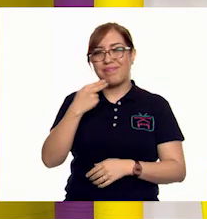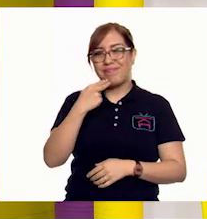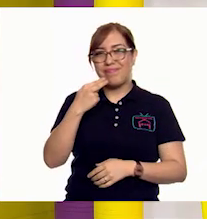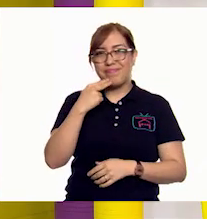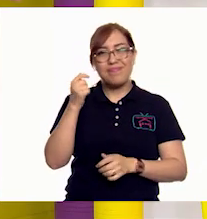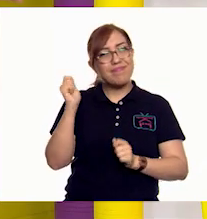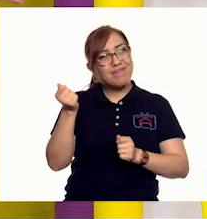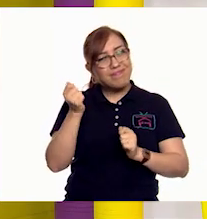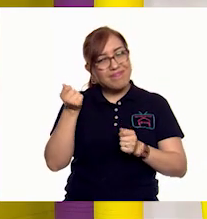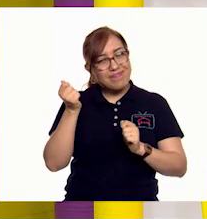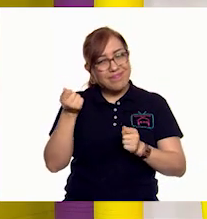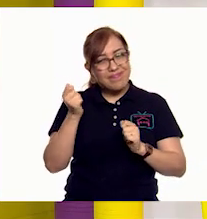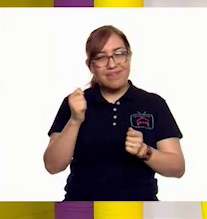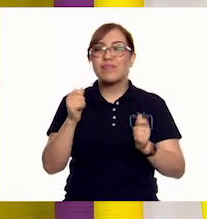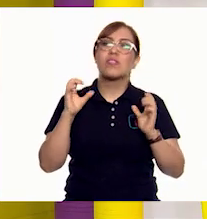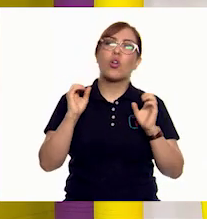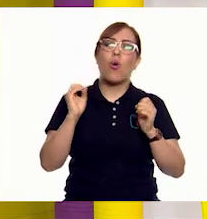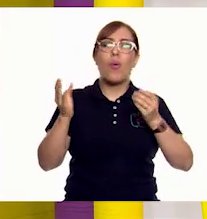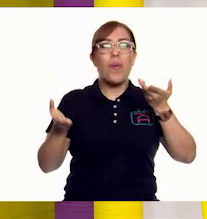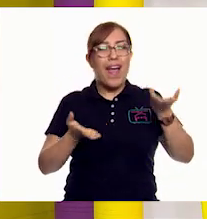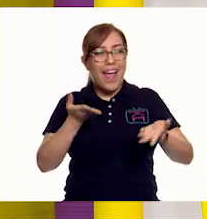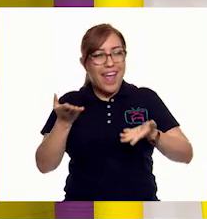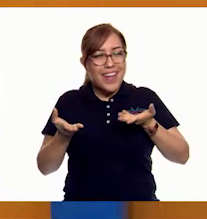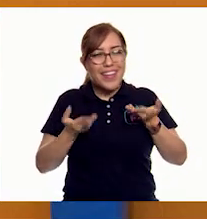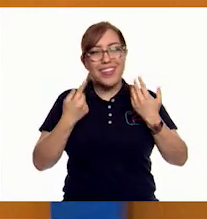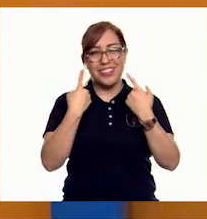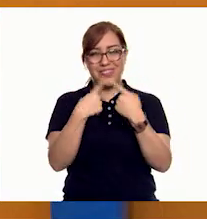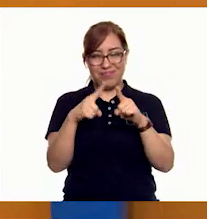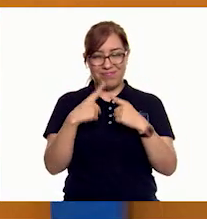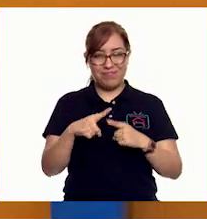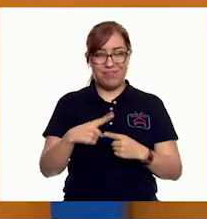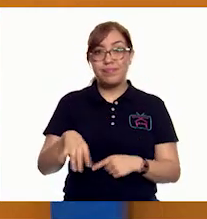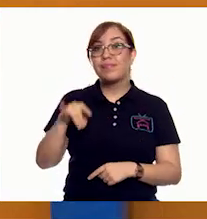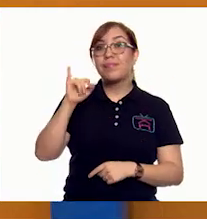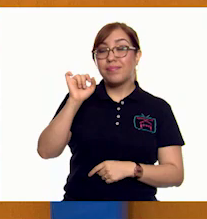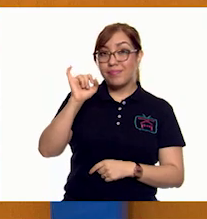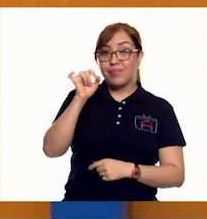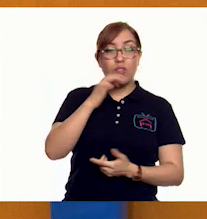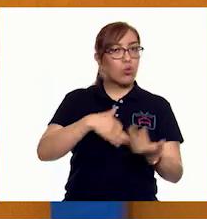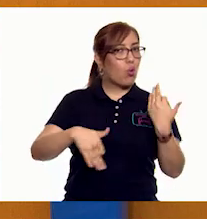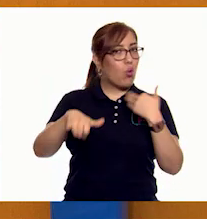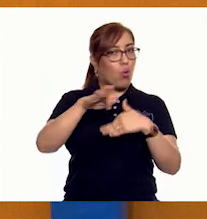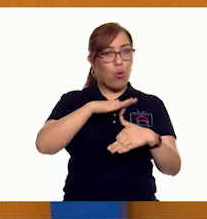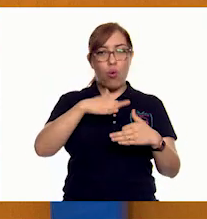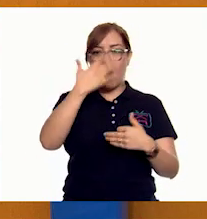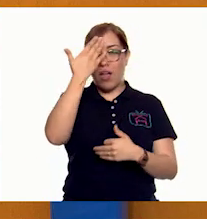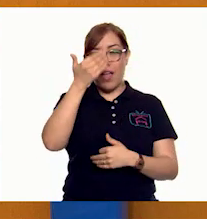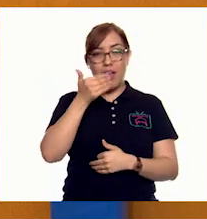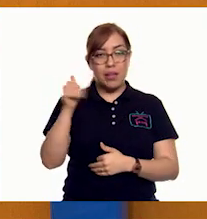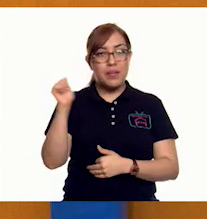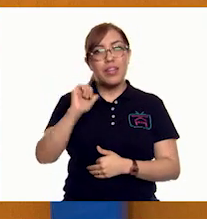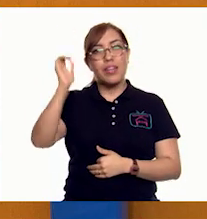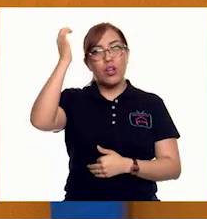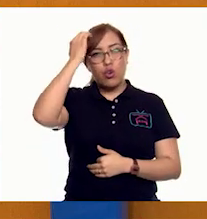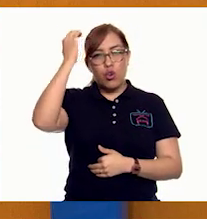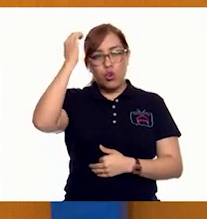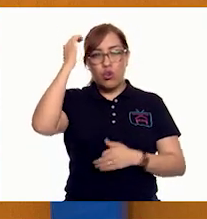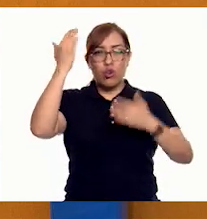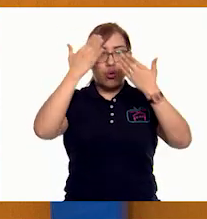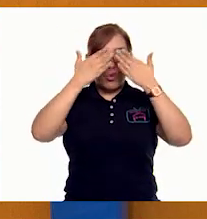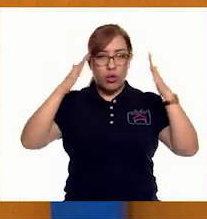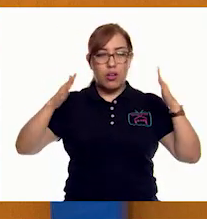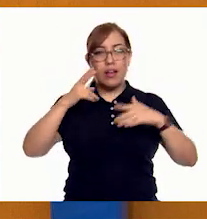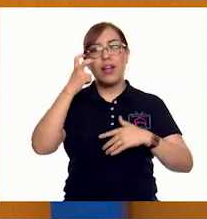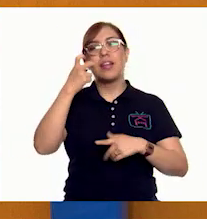O enseñarles bailes, como lo vimos también ahí. Exacto, todas esas habilidades y conocimientos nos pueden transmitir